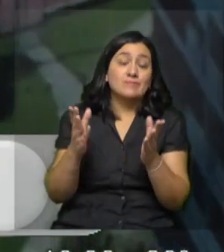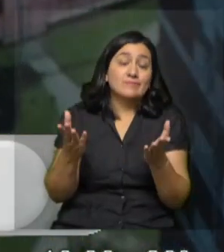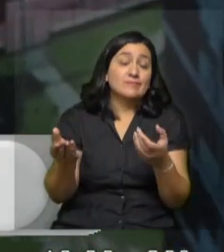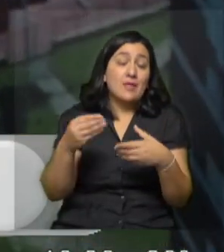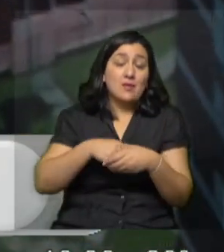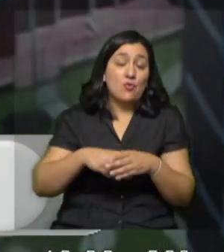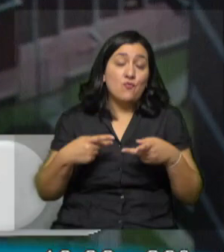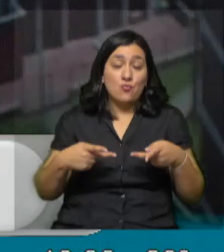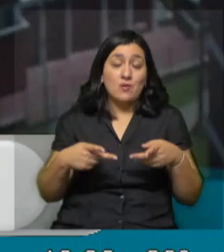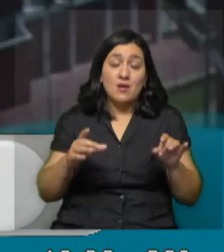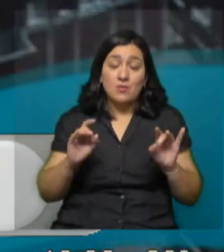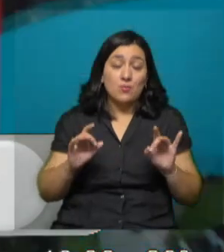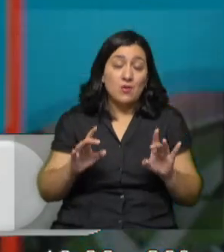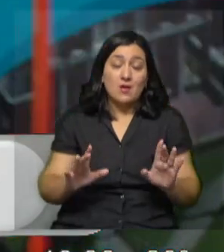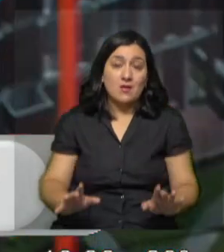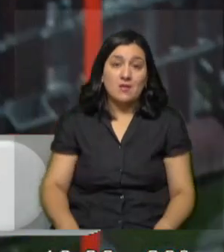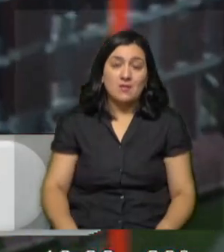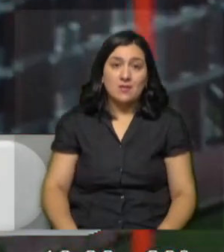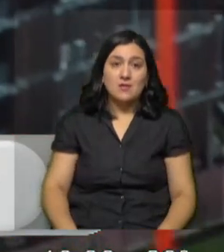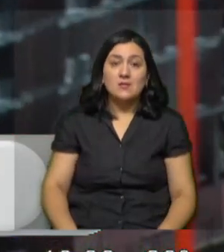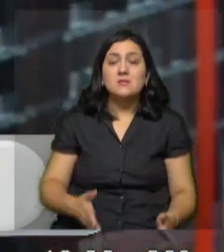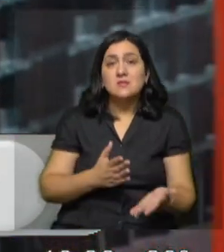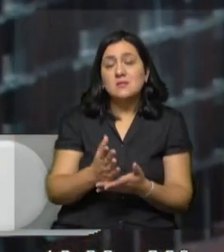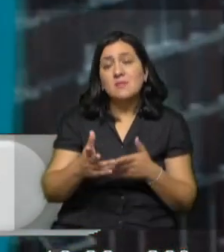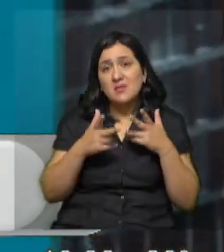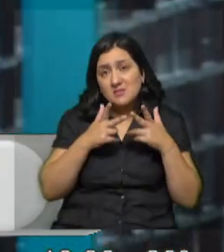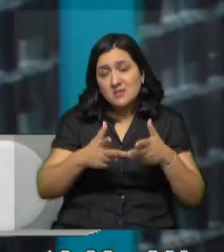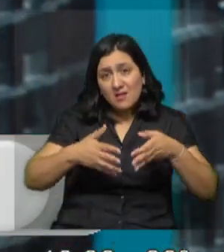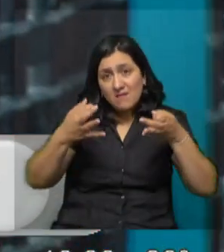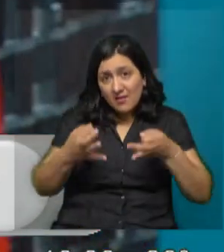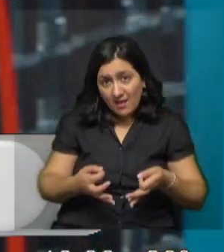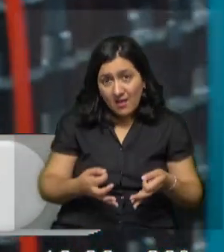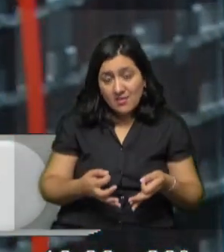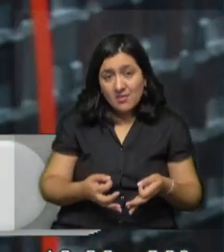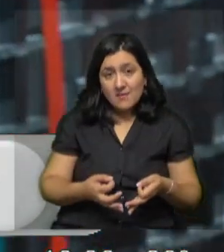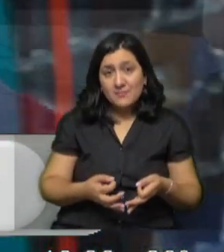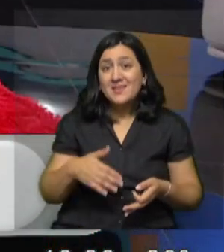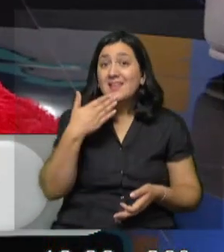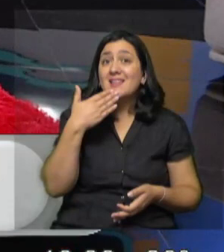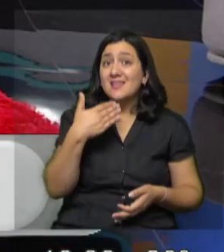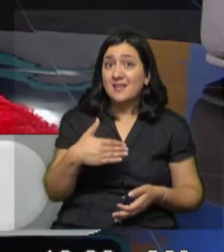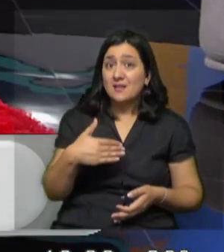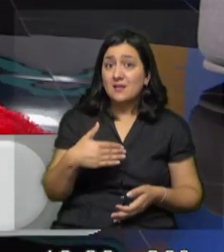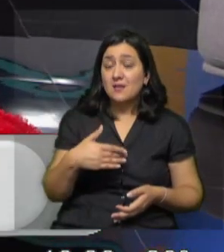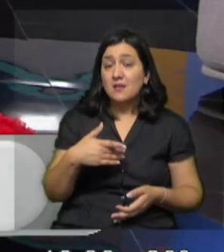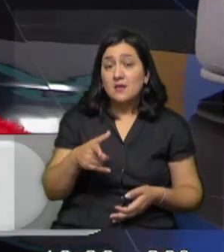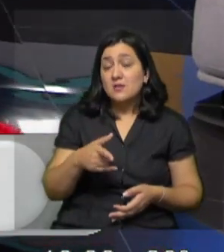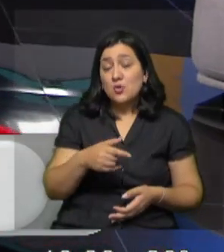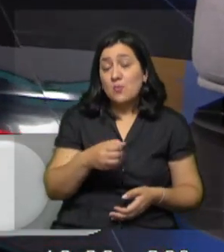y bueno, está bueno si lo haces de manera honesta, que ellos entiendan que vos lo haces